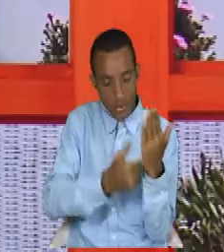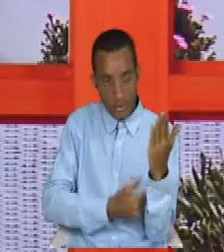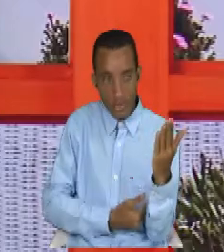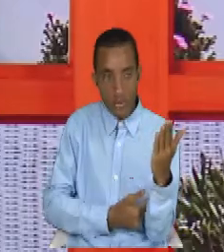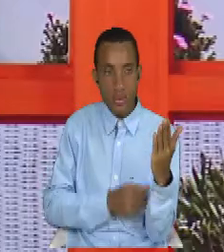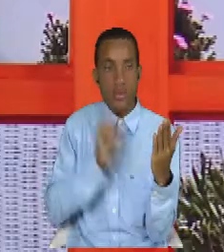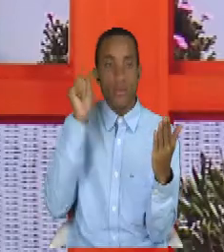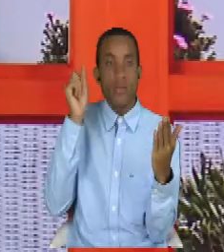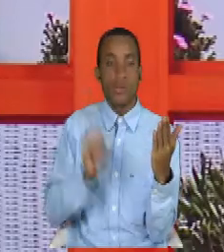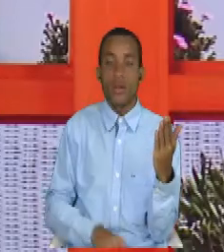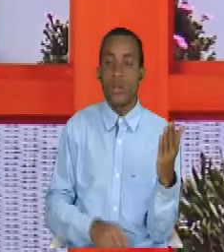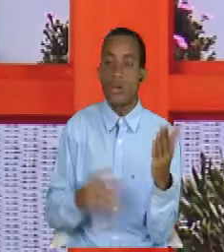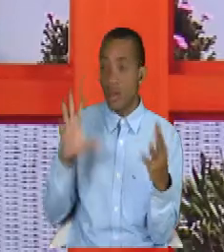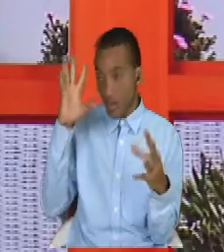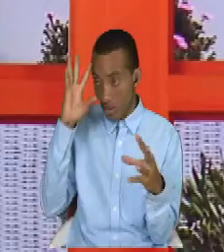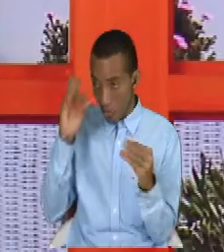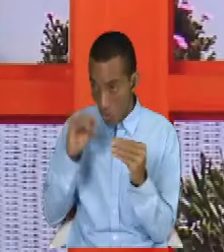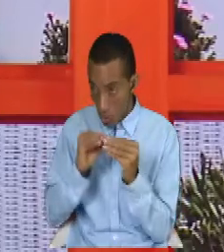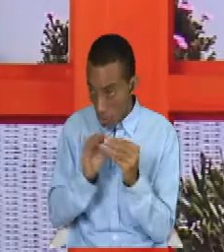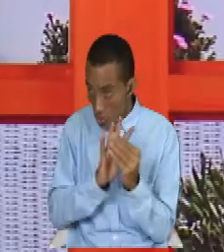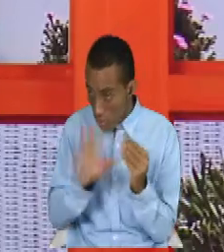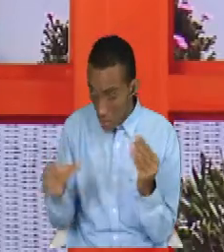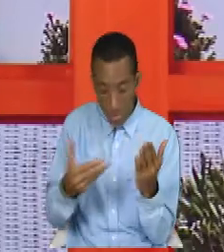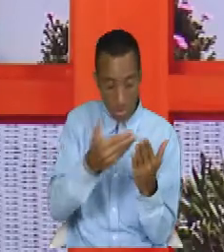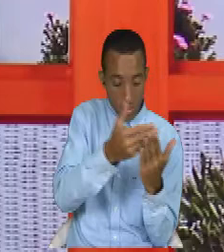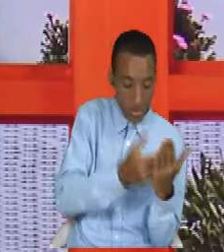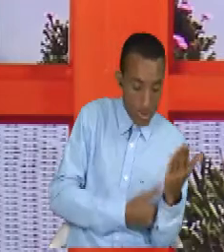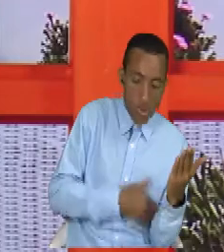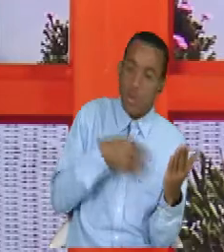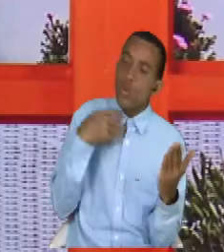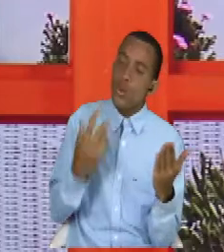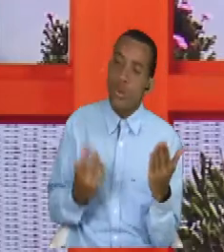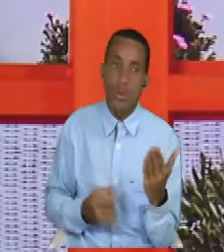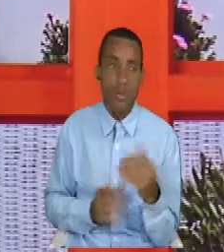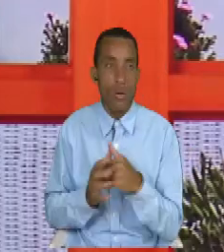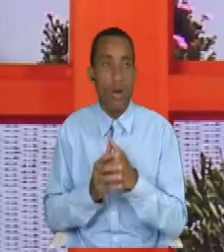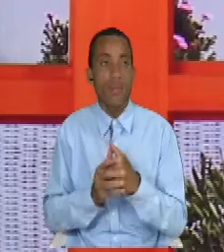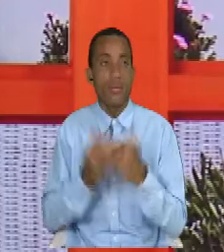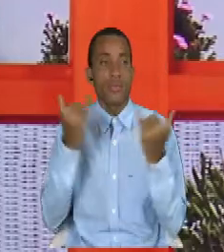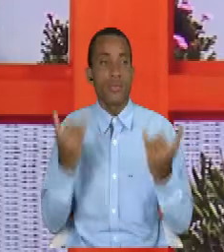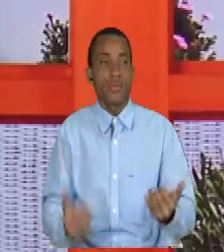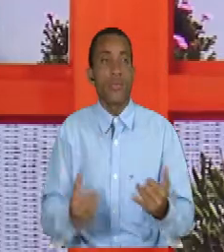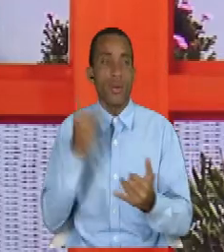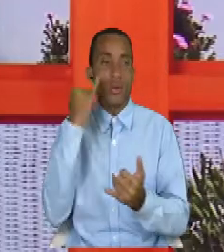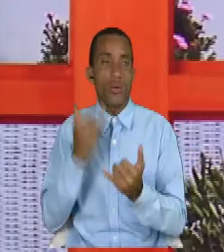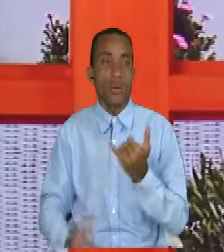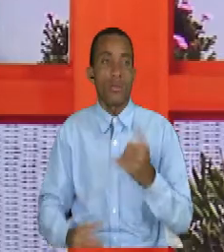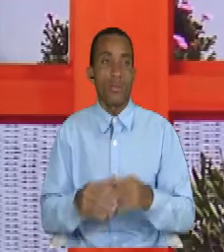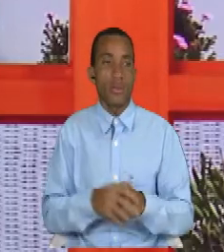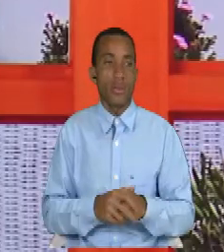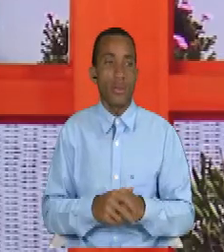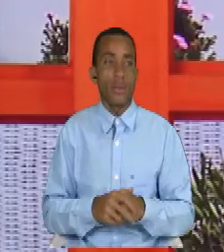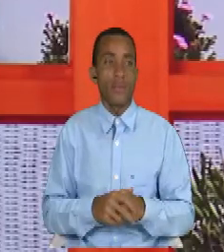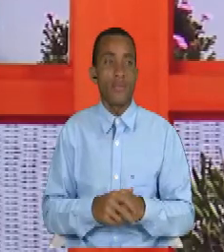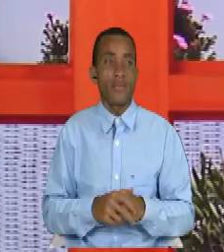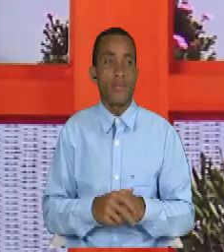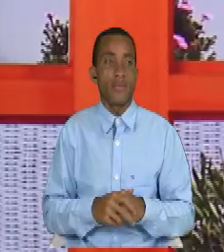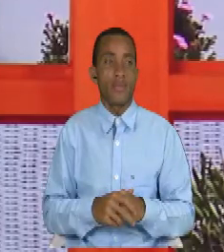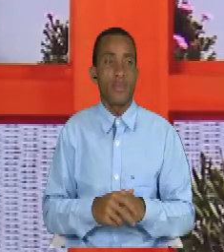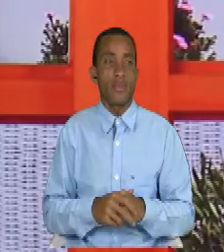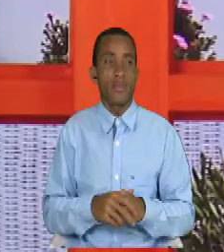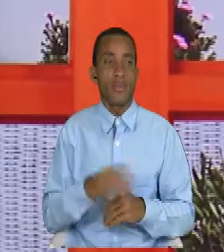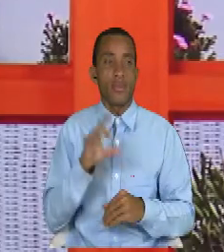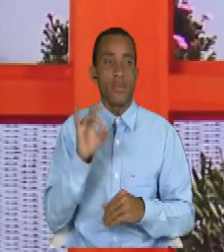establecen como quieren realizar ese negocio ahora la última parte que a los